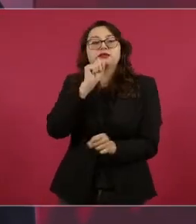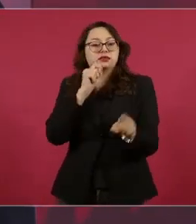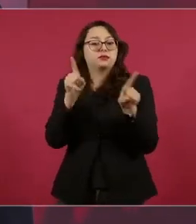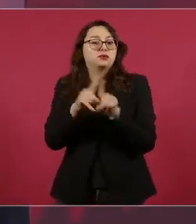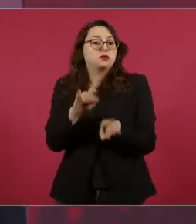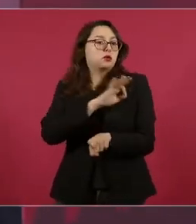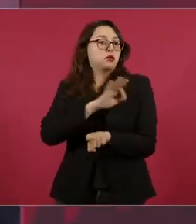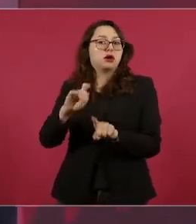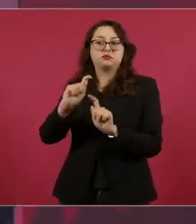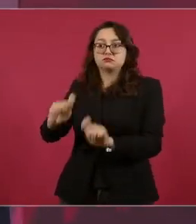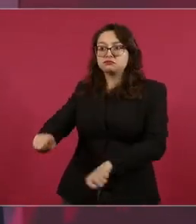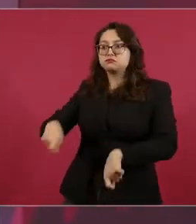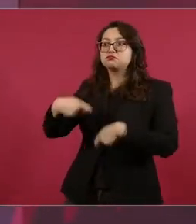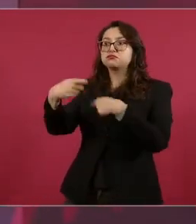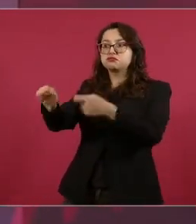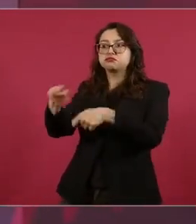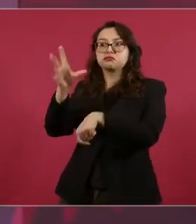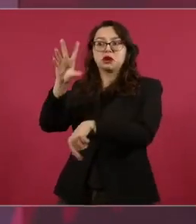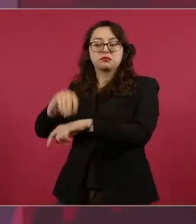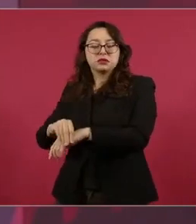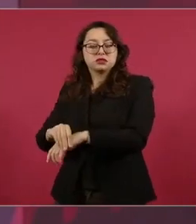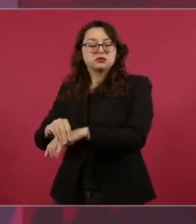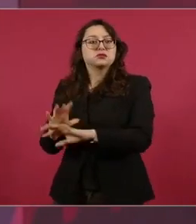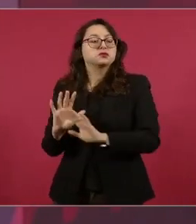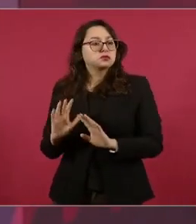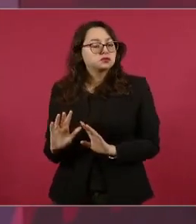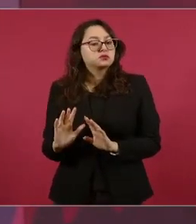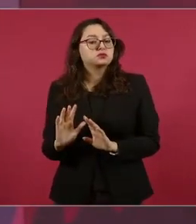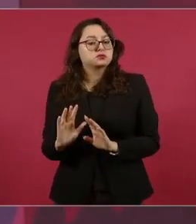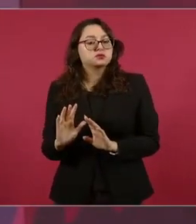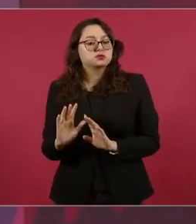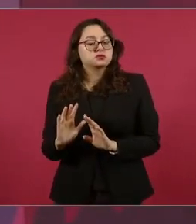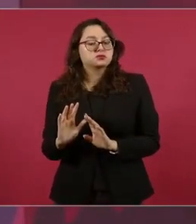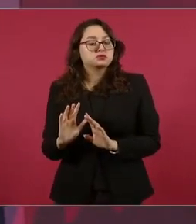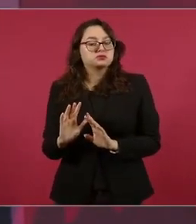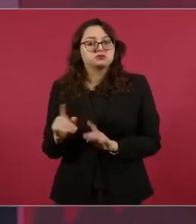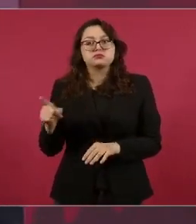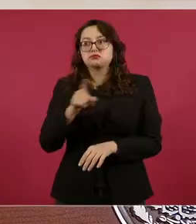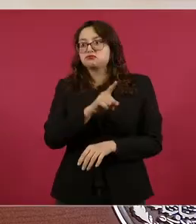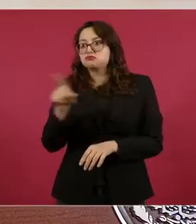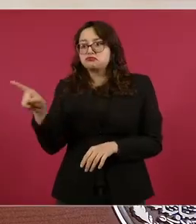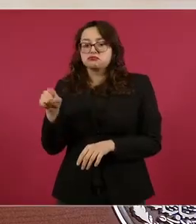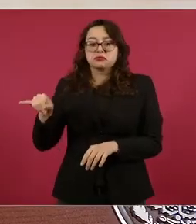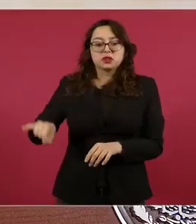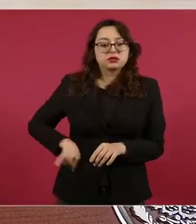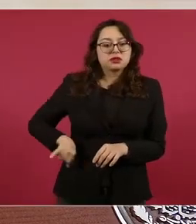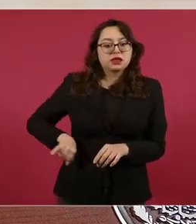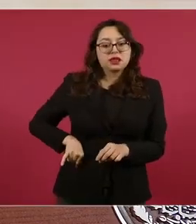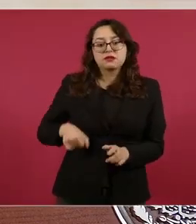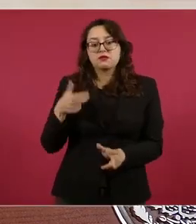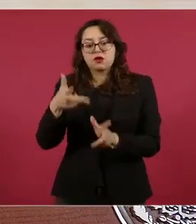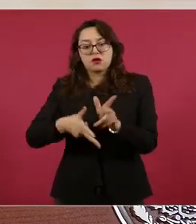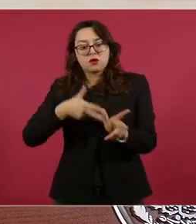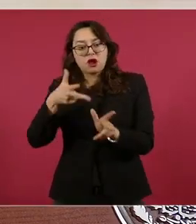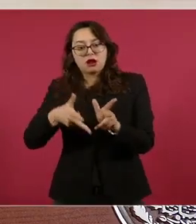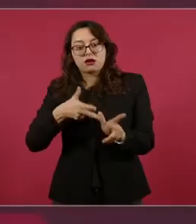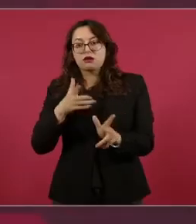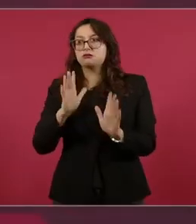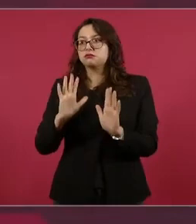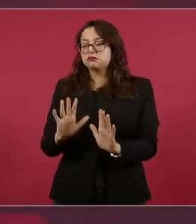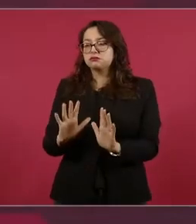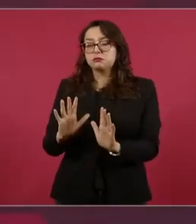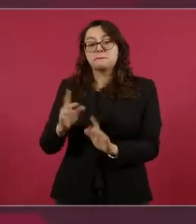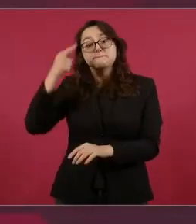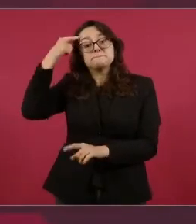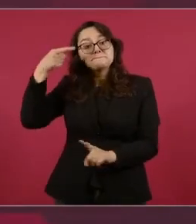otros empresarios de la industria ferroviaria para